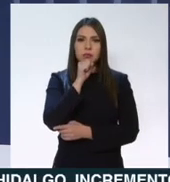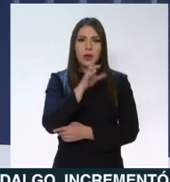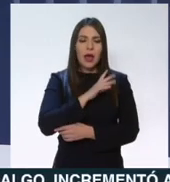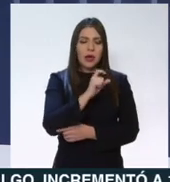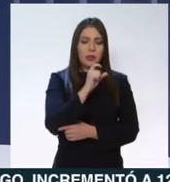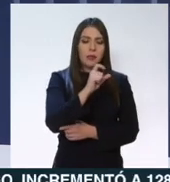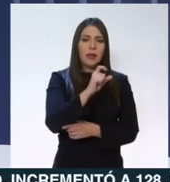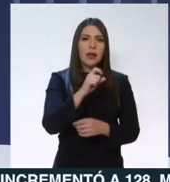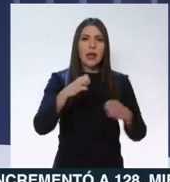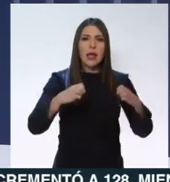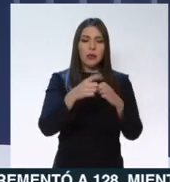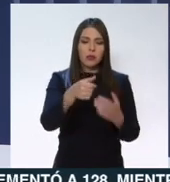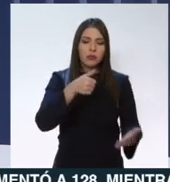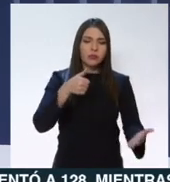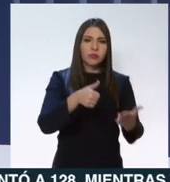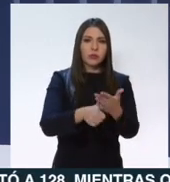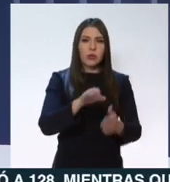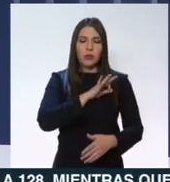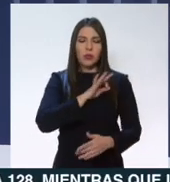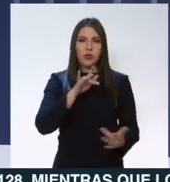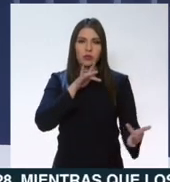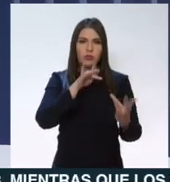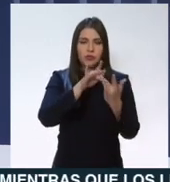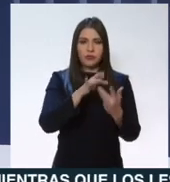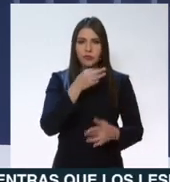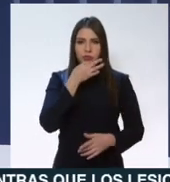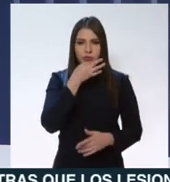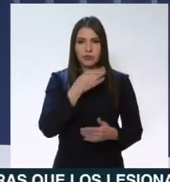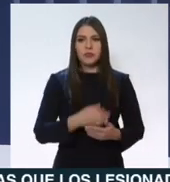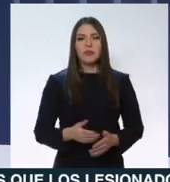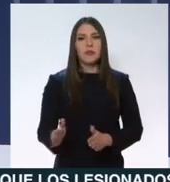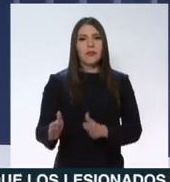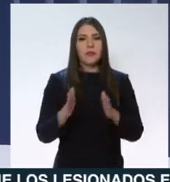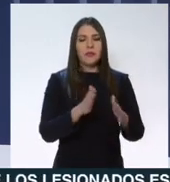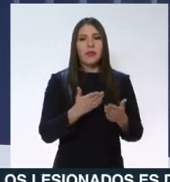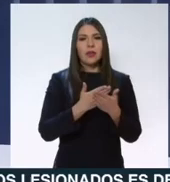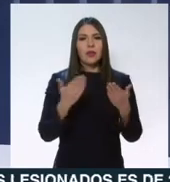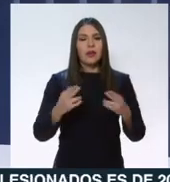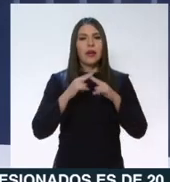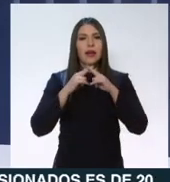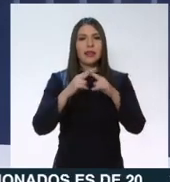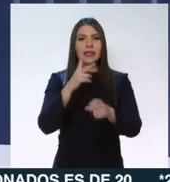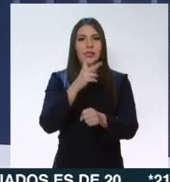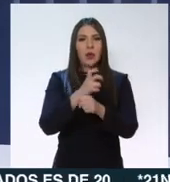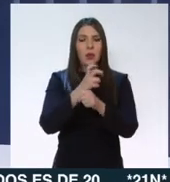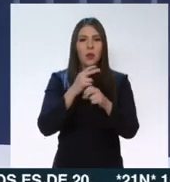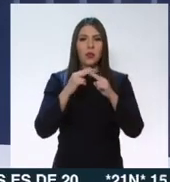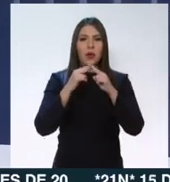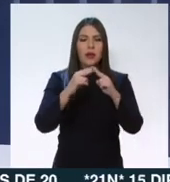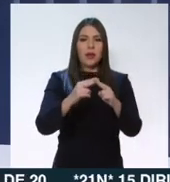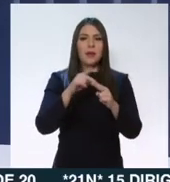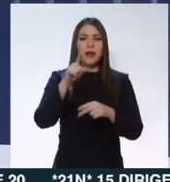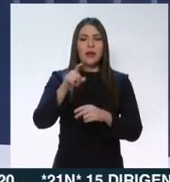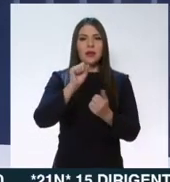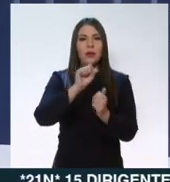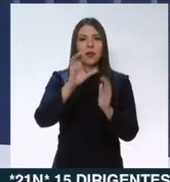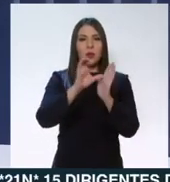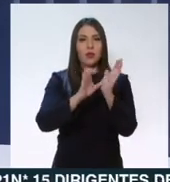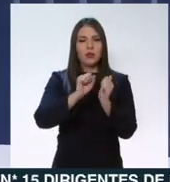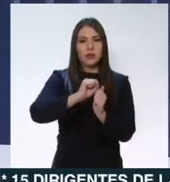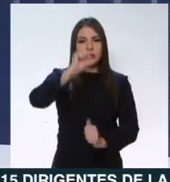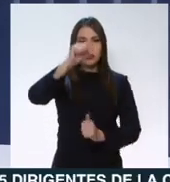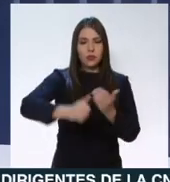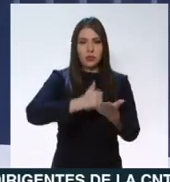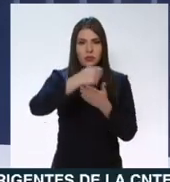Cambiamos de tema ahora porque en el marco del segundo aniversario de la promulgación de la Carta Magna Local, consultamos a los legisladores de la ciudad sobre los retos para